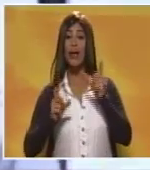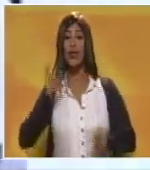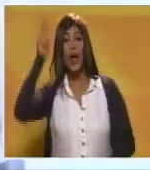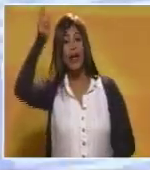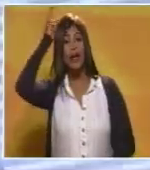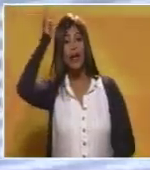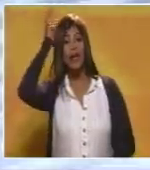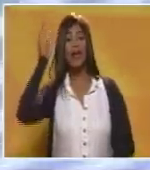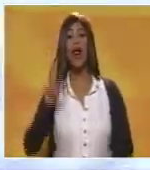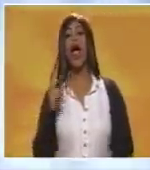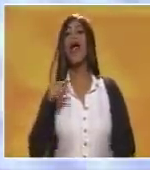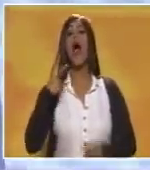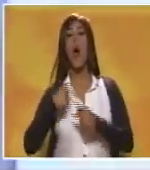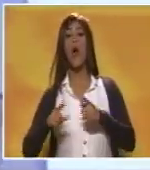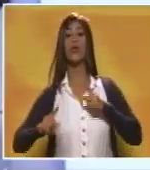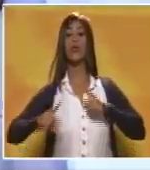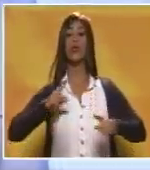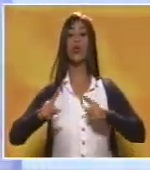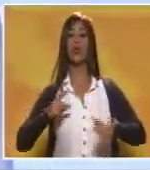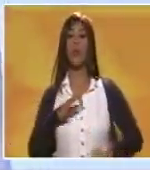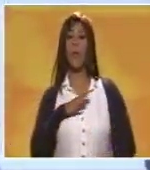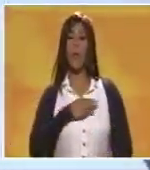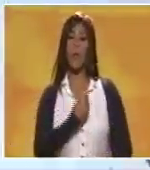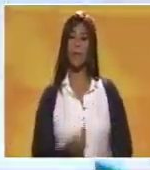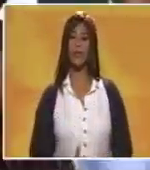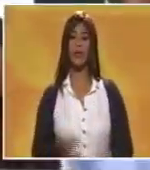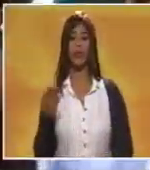indígenas ixiles durante su mandato.